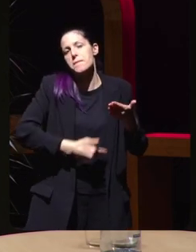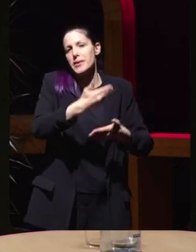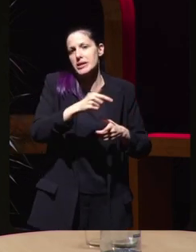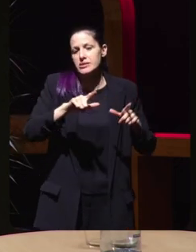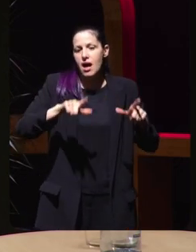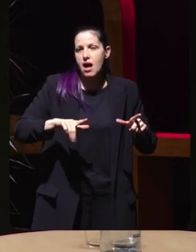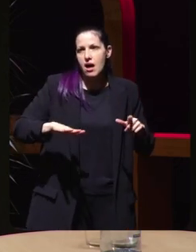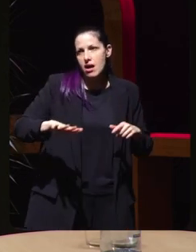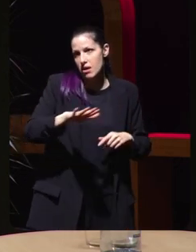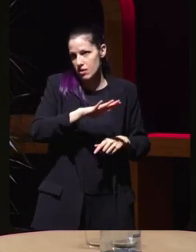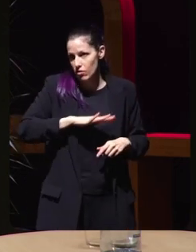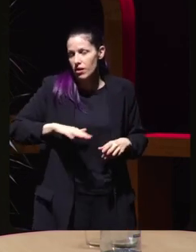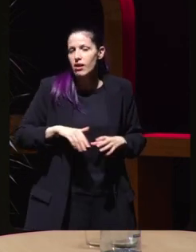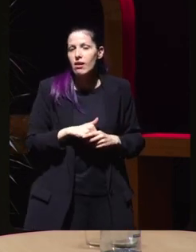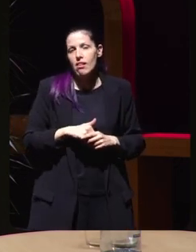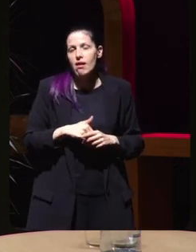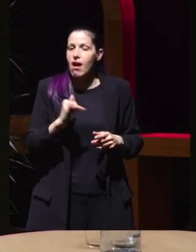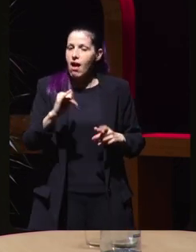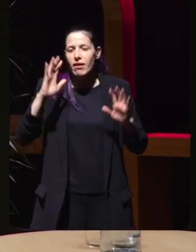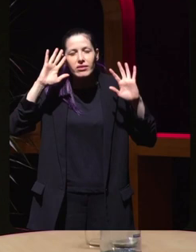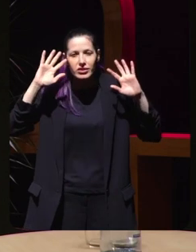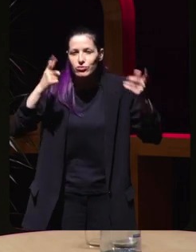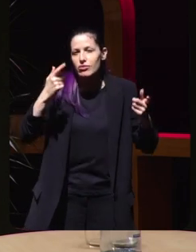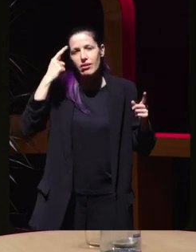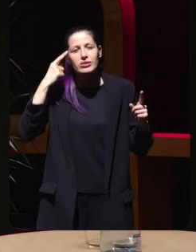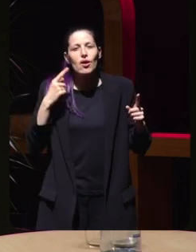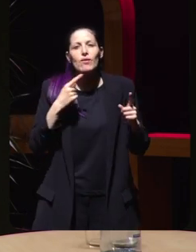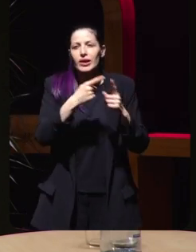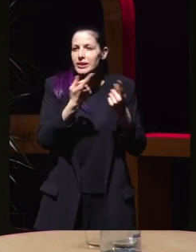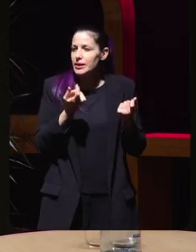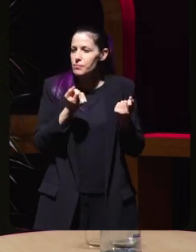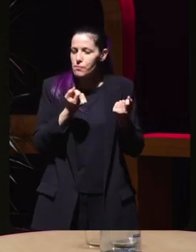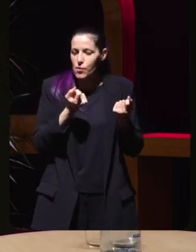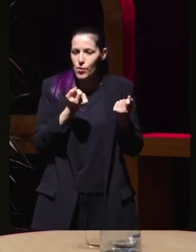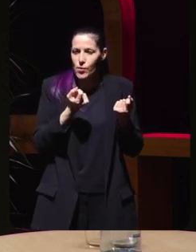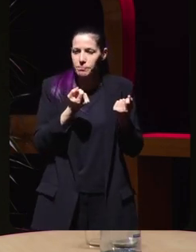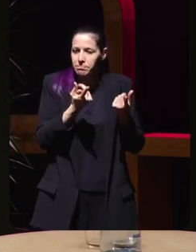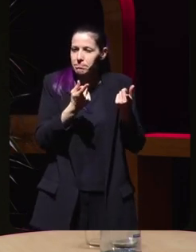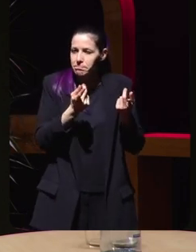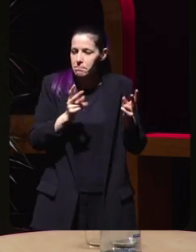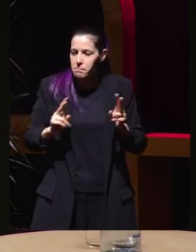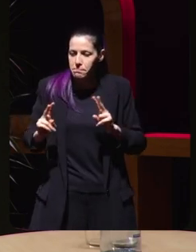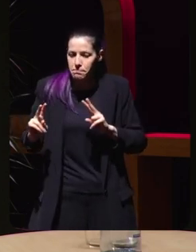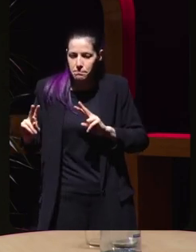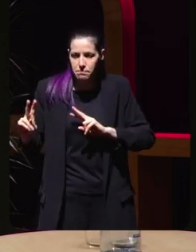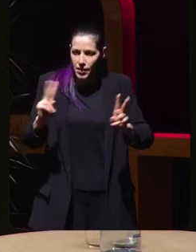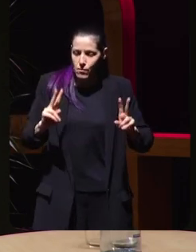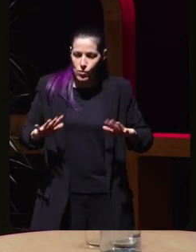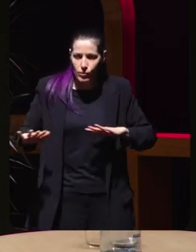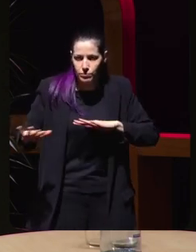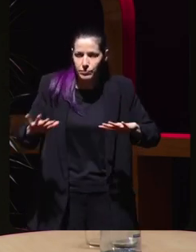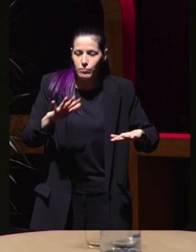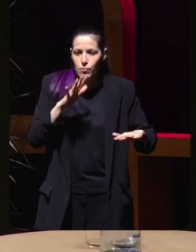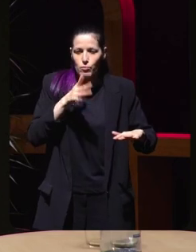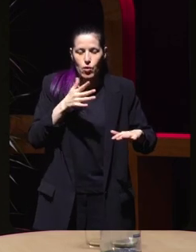muy todos esfuerzos la verdad de por mantener vivos esos repunchos que son osos no y que también son pues unos ronchillos que estamos ahí